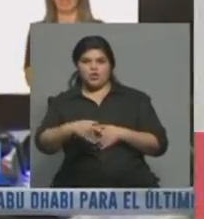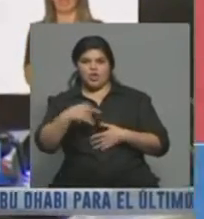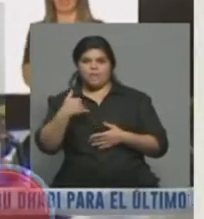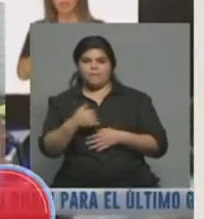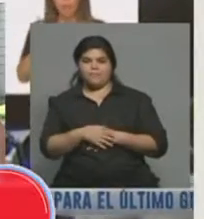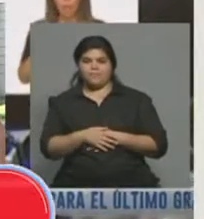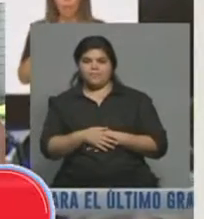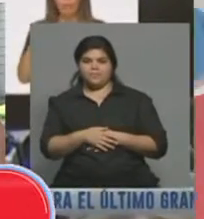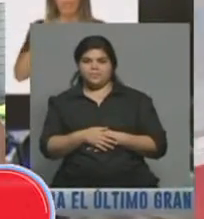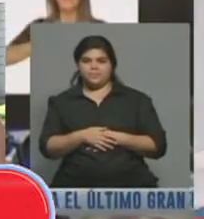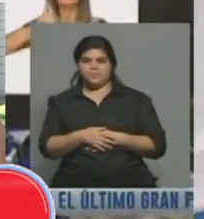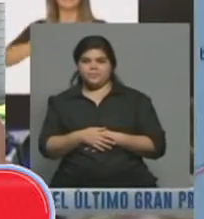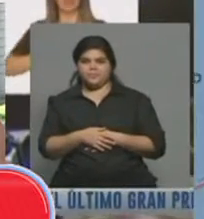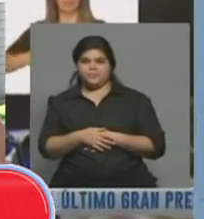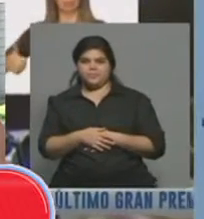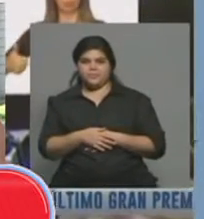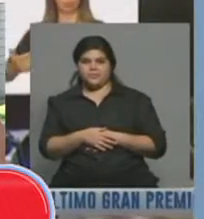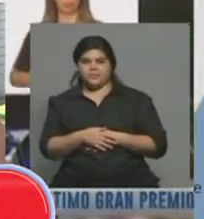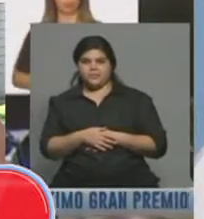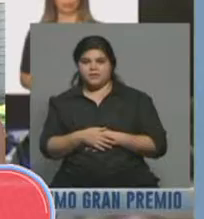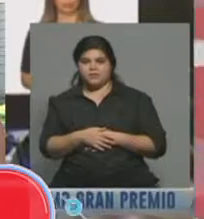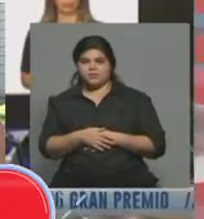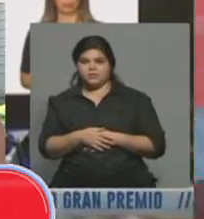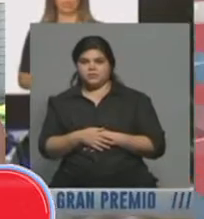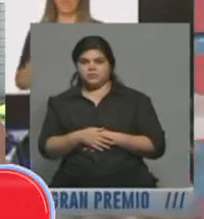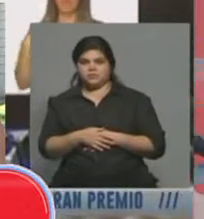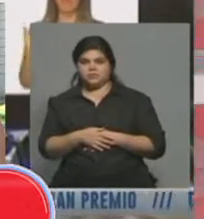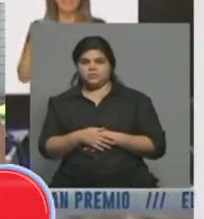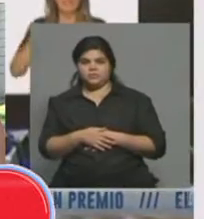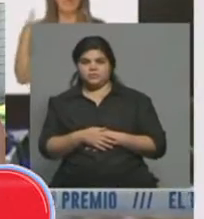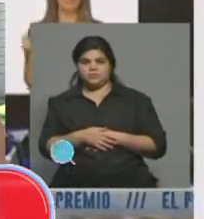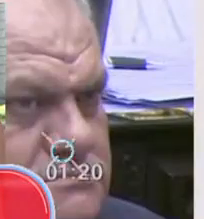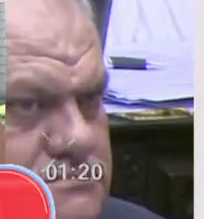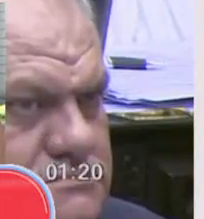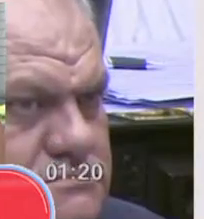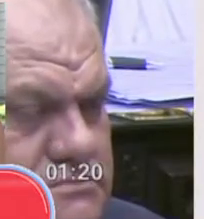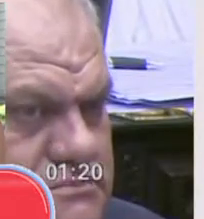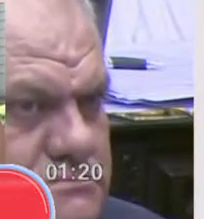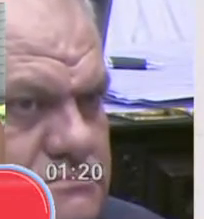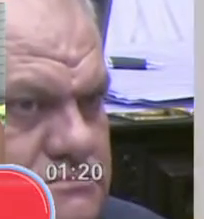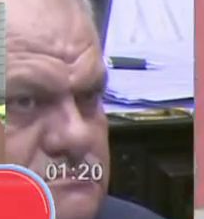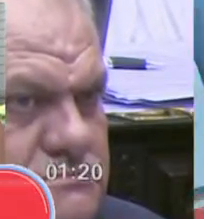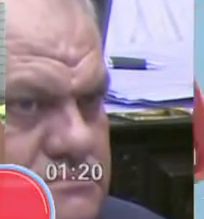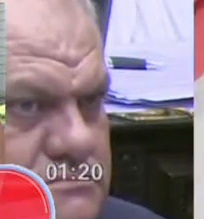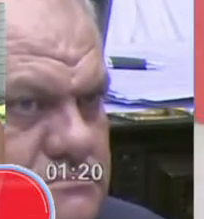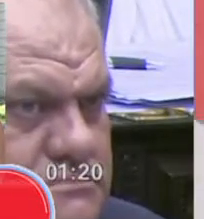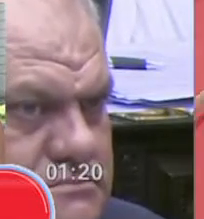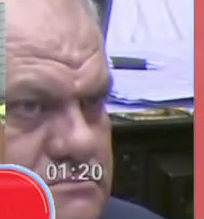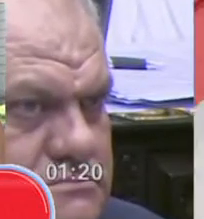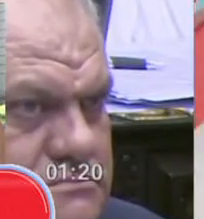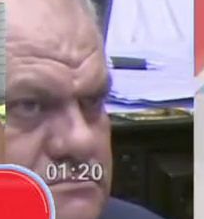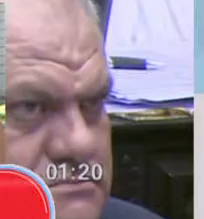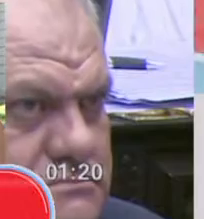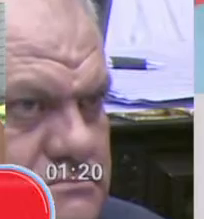ocupar espacios que siempre nos han sido vedados, ¿no? Hoy la participación de la mujer en la política